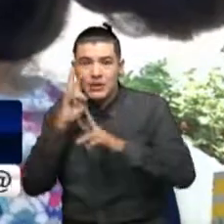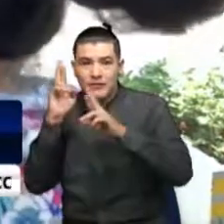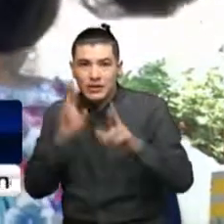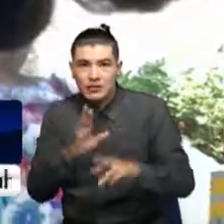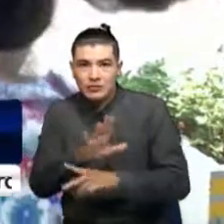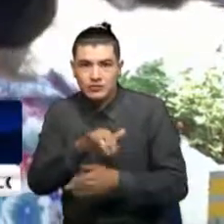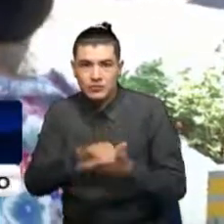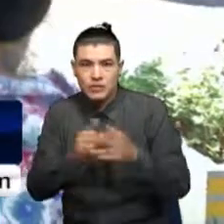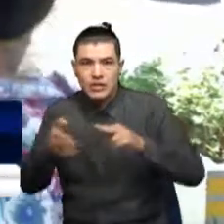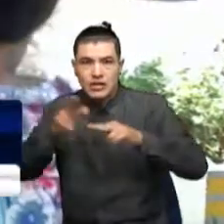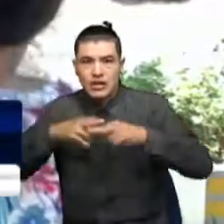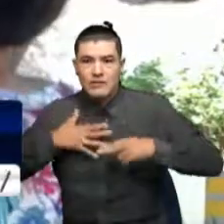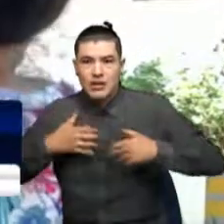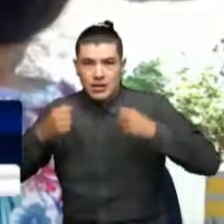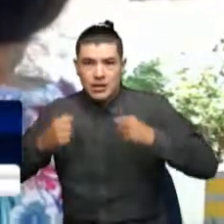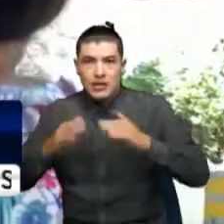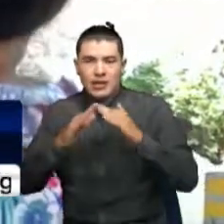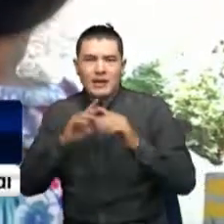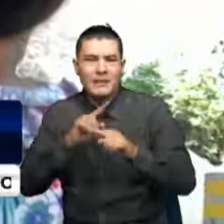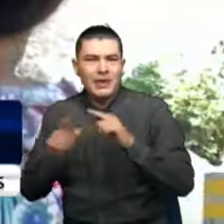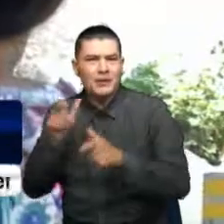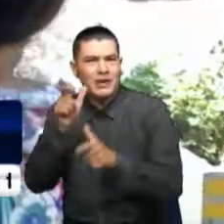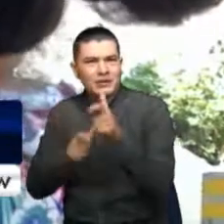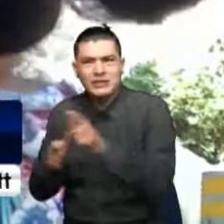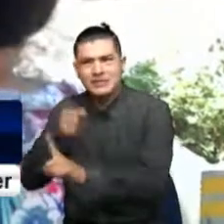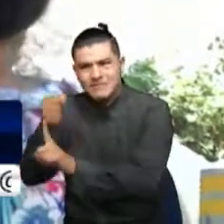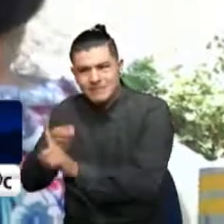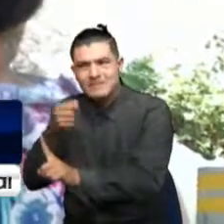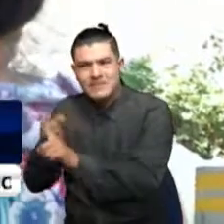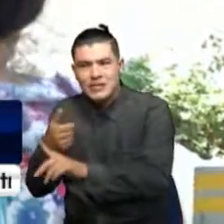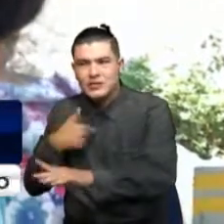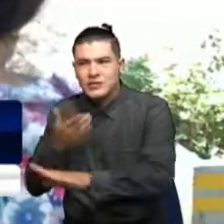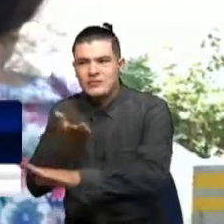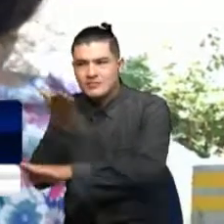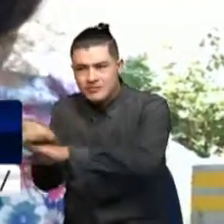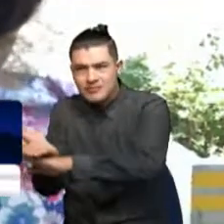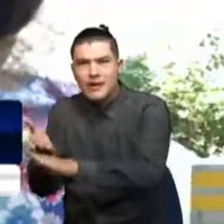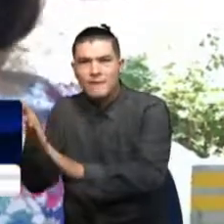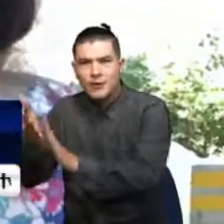la gente insiste en radicar ese formato aún